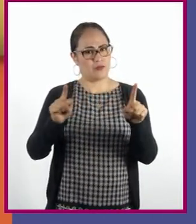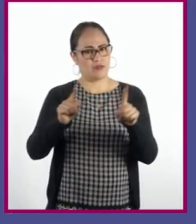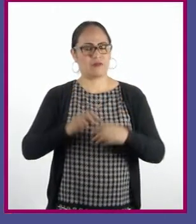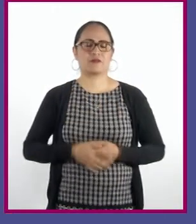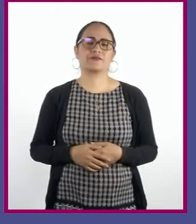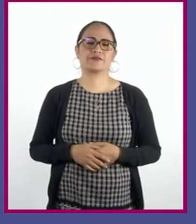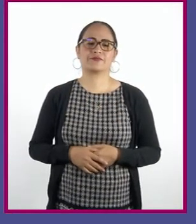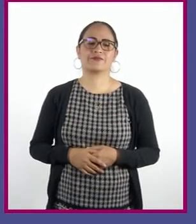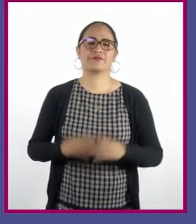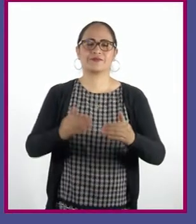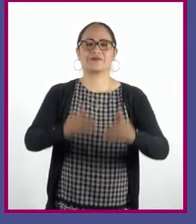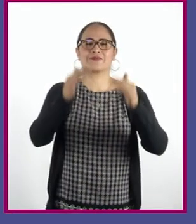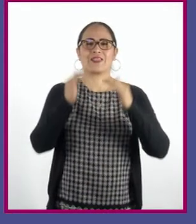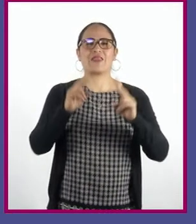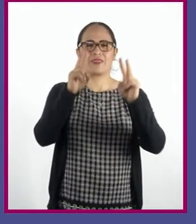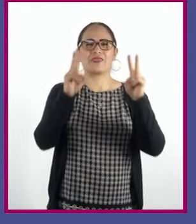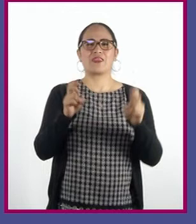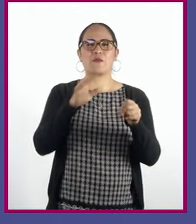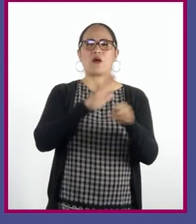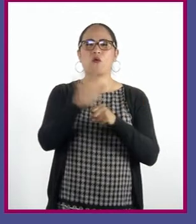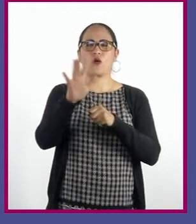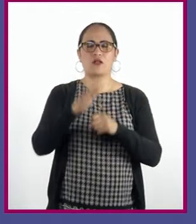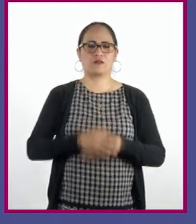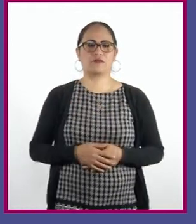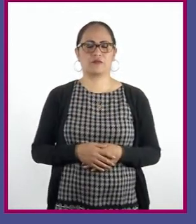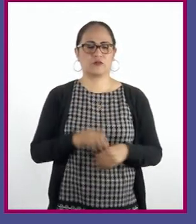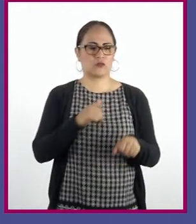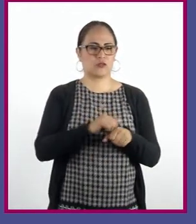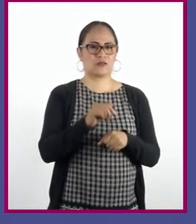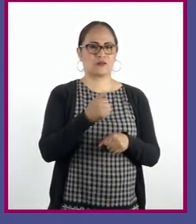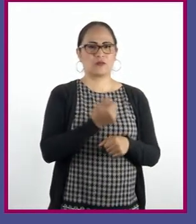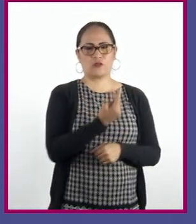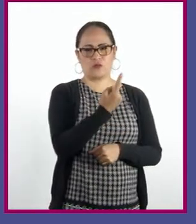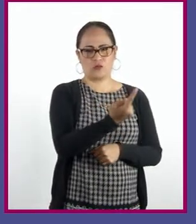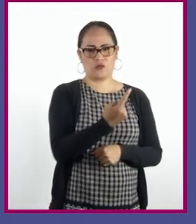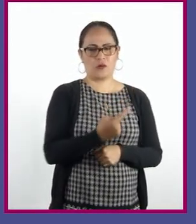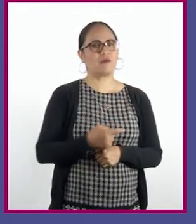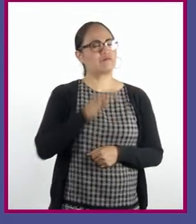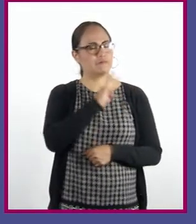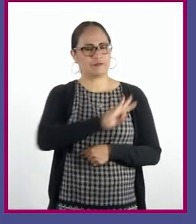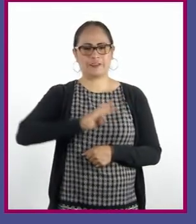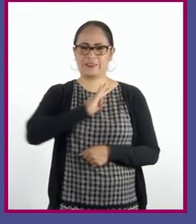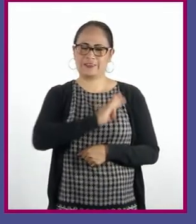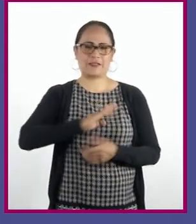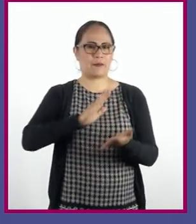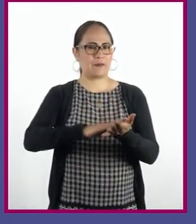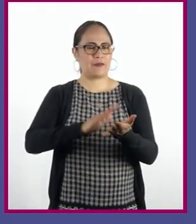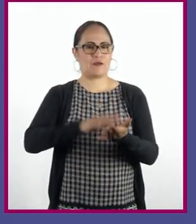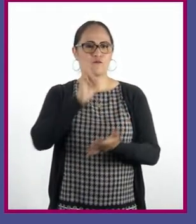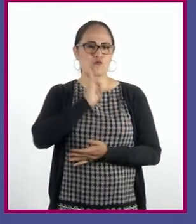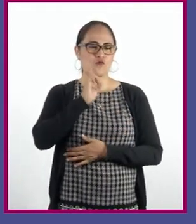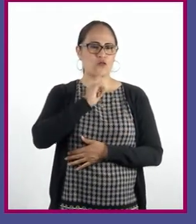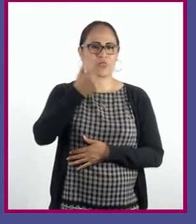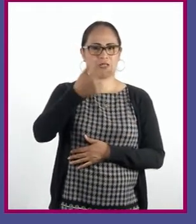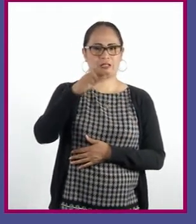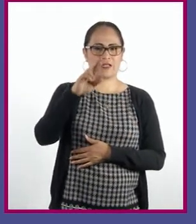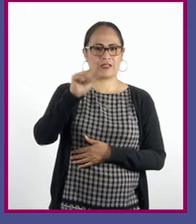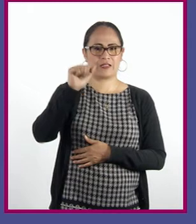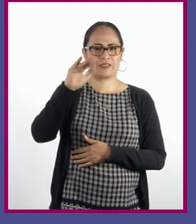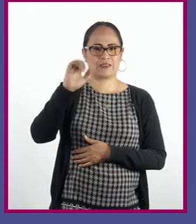con tema que aborda. Carta 1. Felicitación a la señora Graciela Torres Hernández por